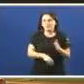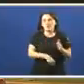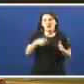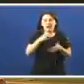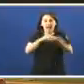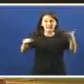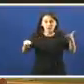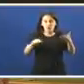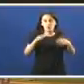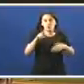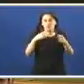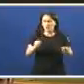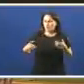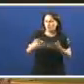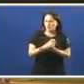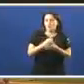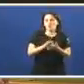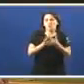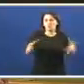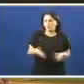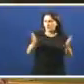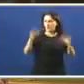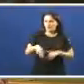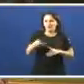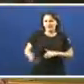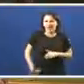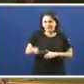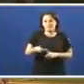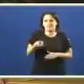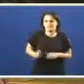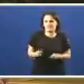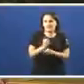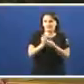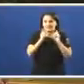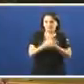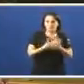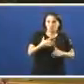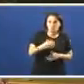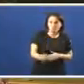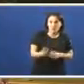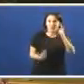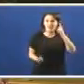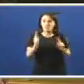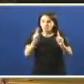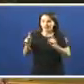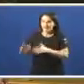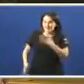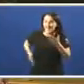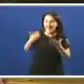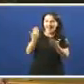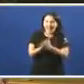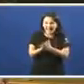todos os servizos de urxencias hai problemas moi graves de falta de persoal, pero que no caso de Compostela, nalgúns casos, incluso